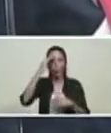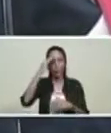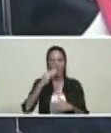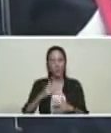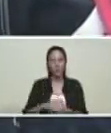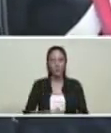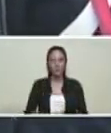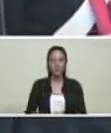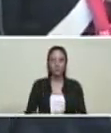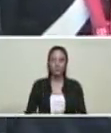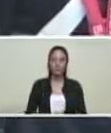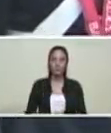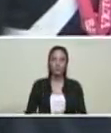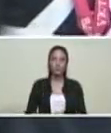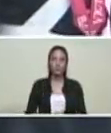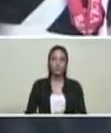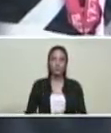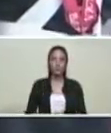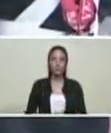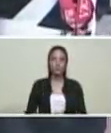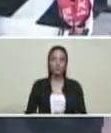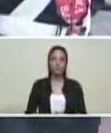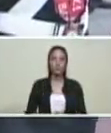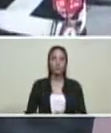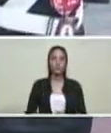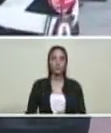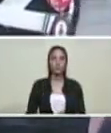nacional bolivariana atención